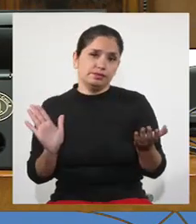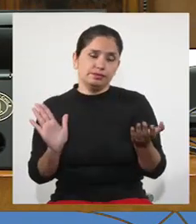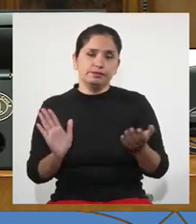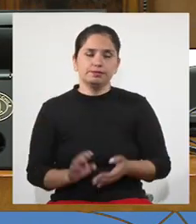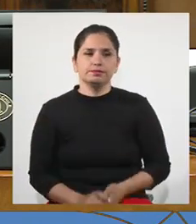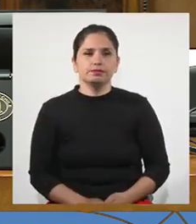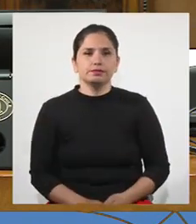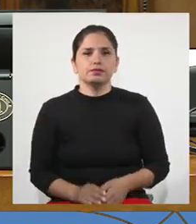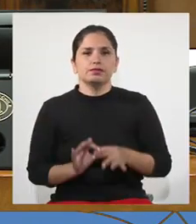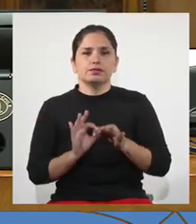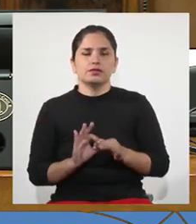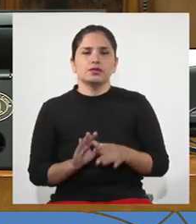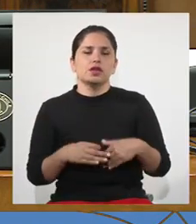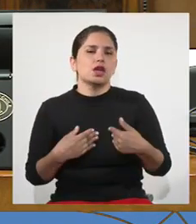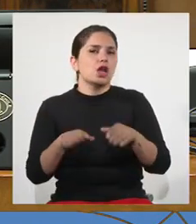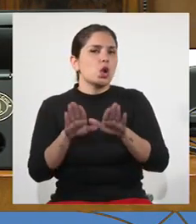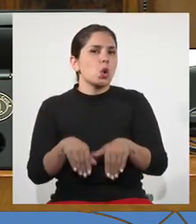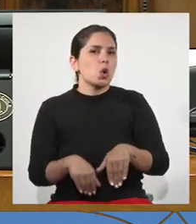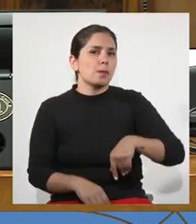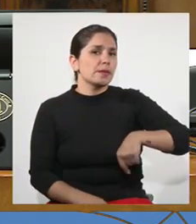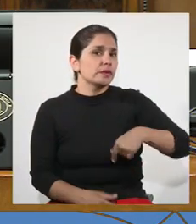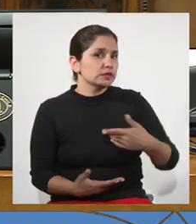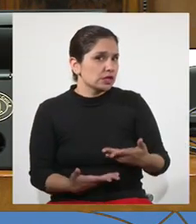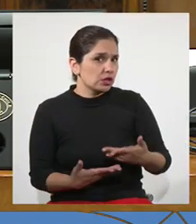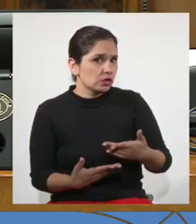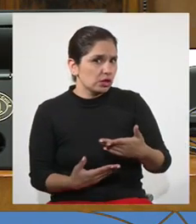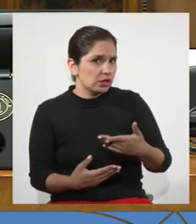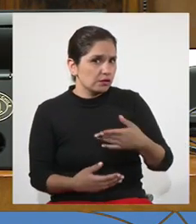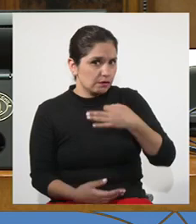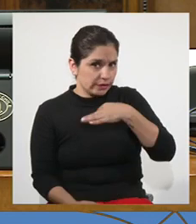Gracias, senadora. ¿Sobre lo mismo, senadora Elizalde?